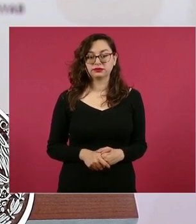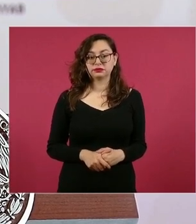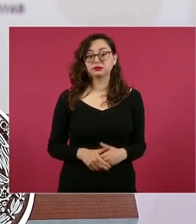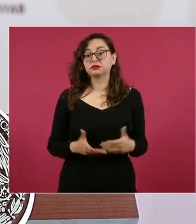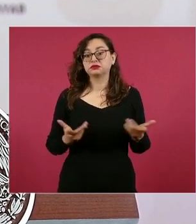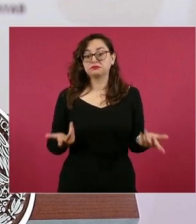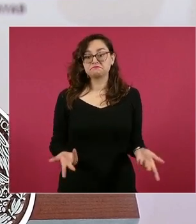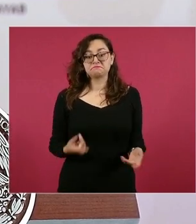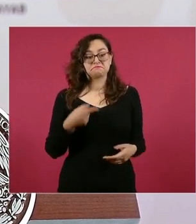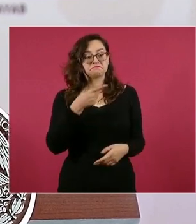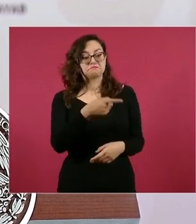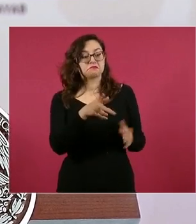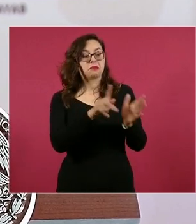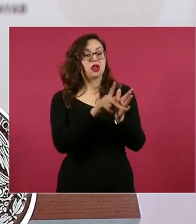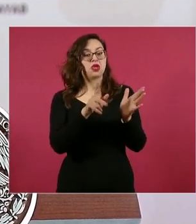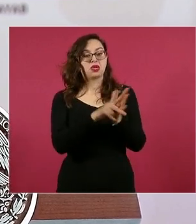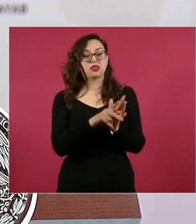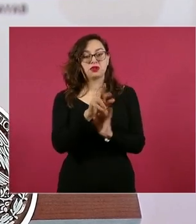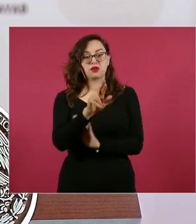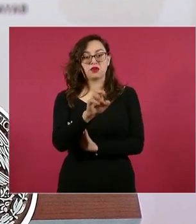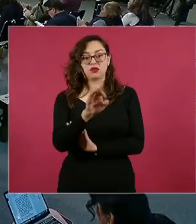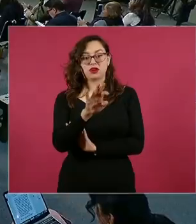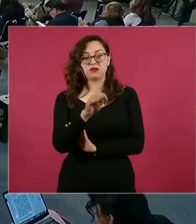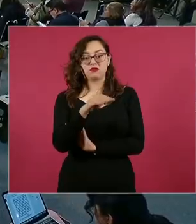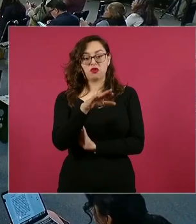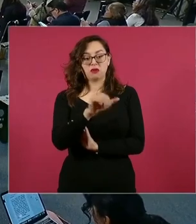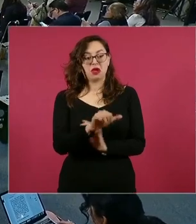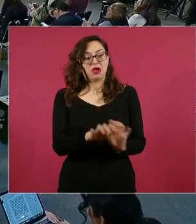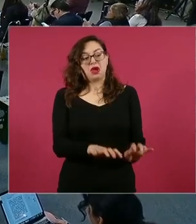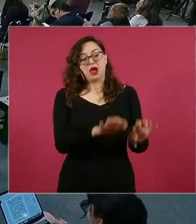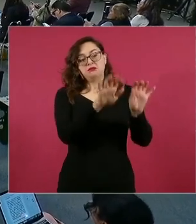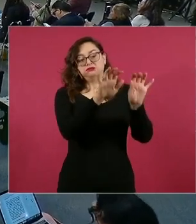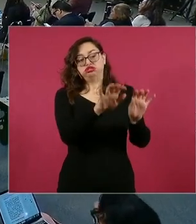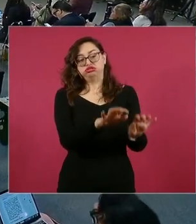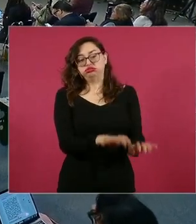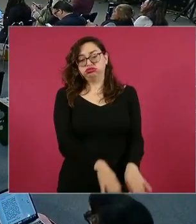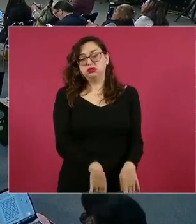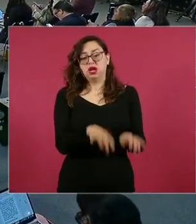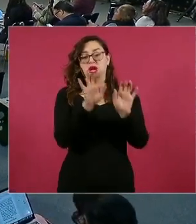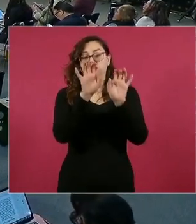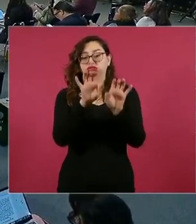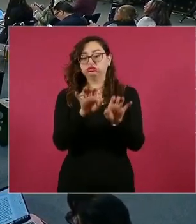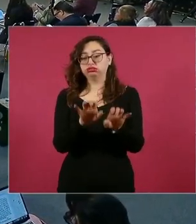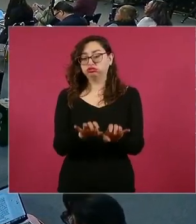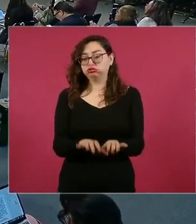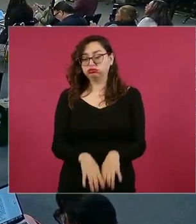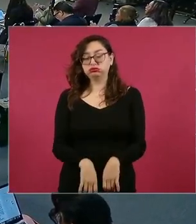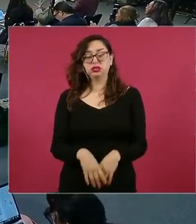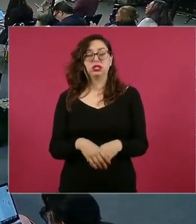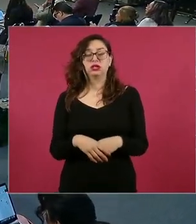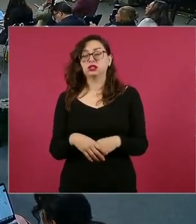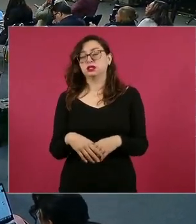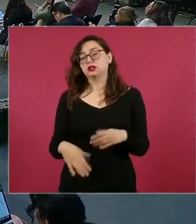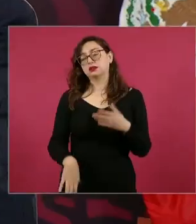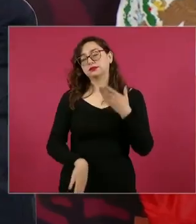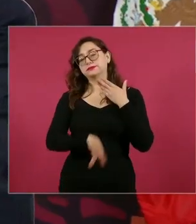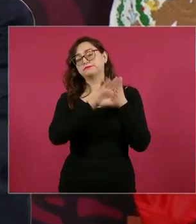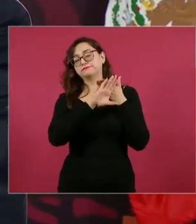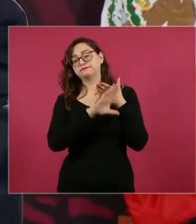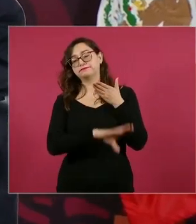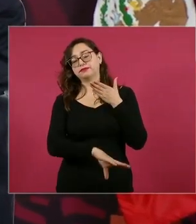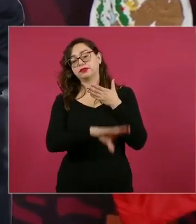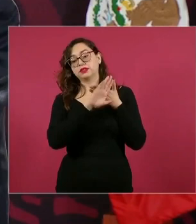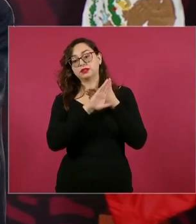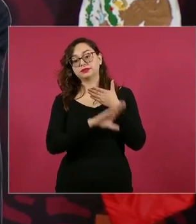ocho columnas del reforma Ponlas de que el gobierno protege a